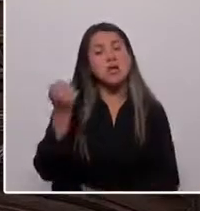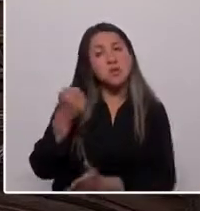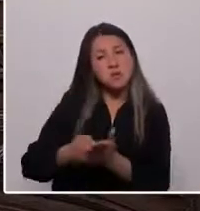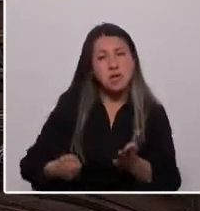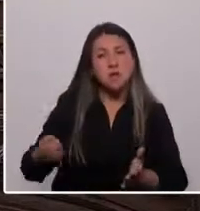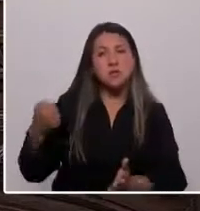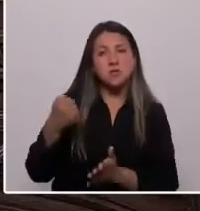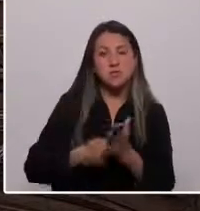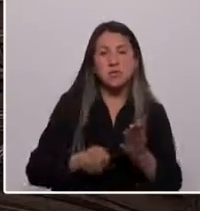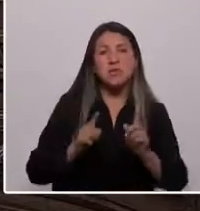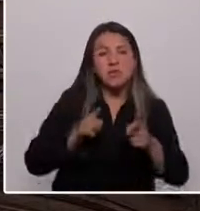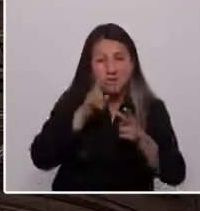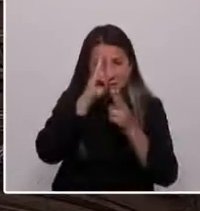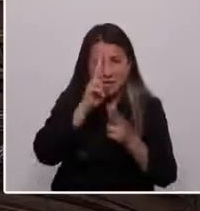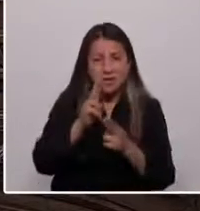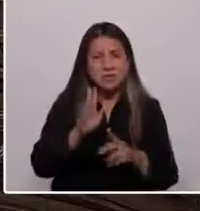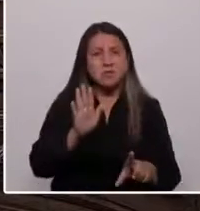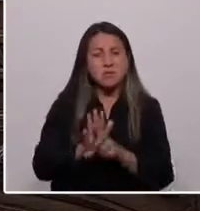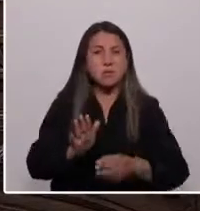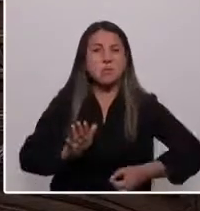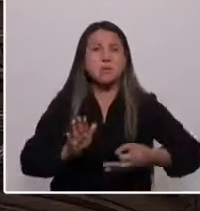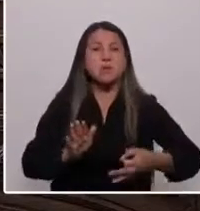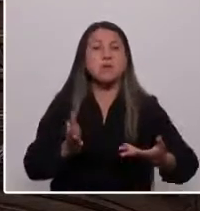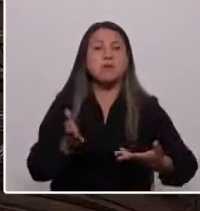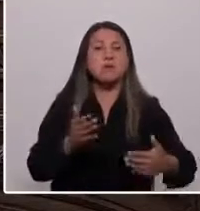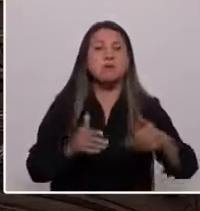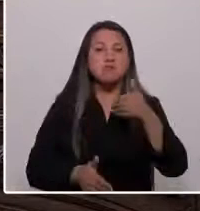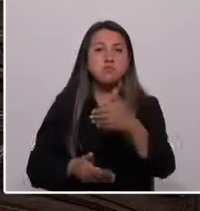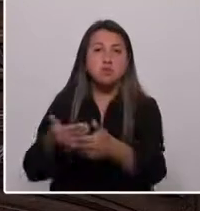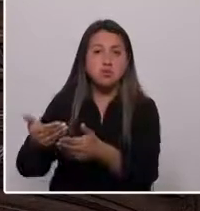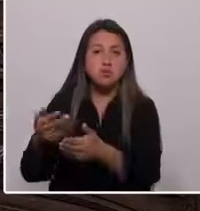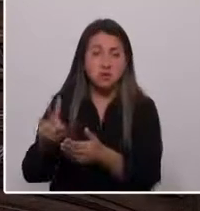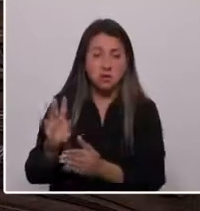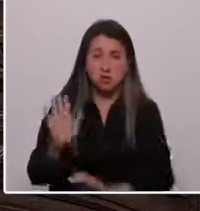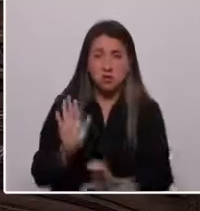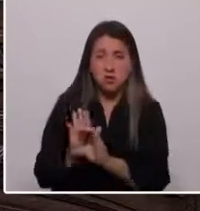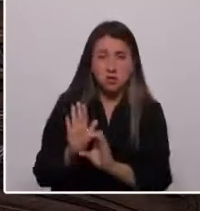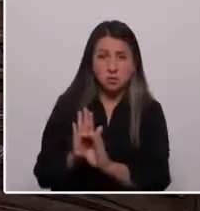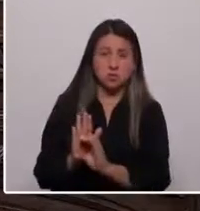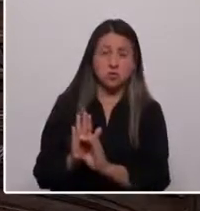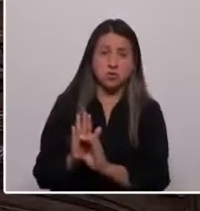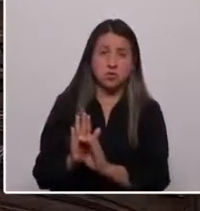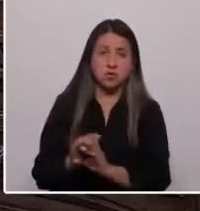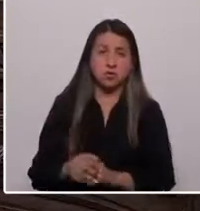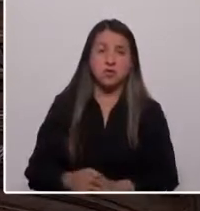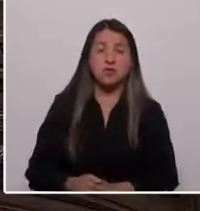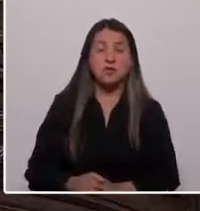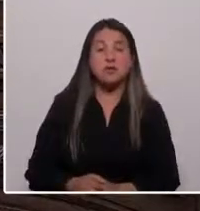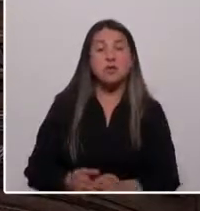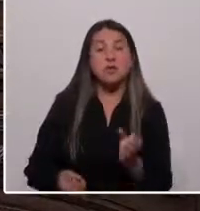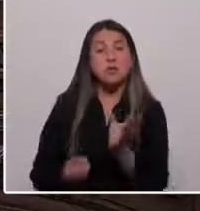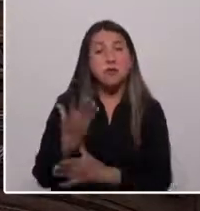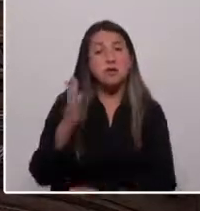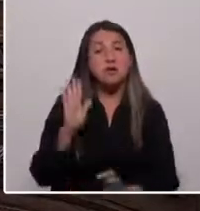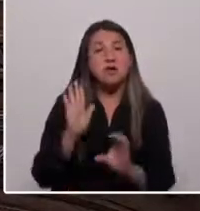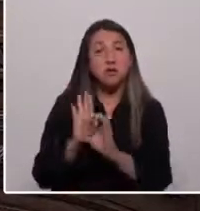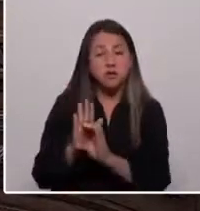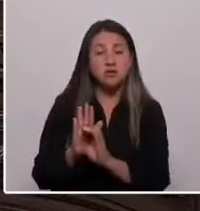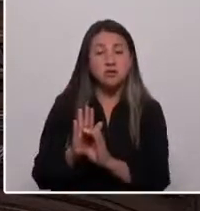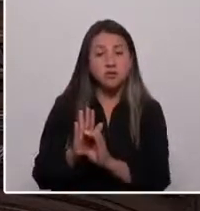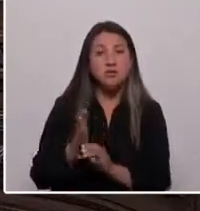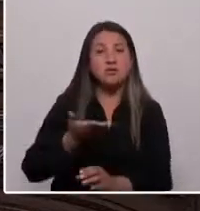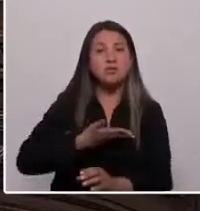respete la legitimidad en el proceso constitucional para esta nueva constitución tengo un compromiso